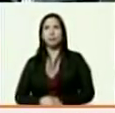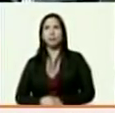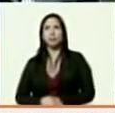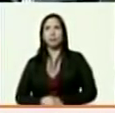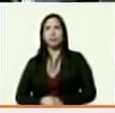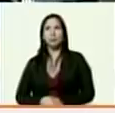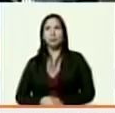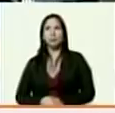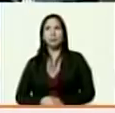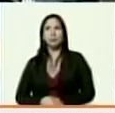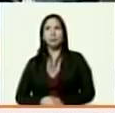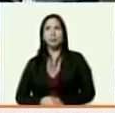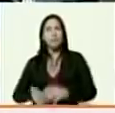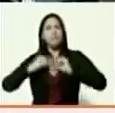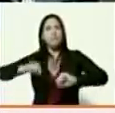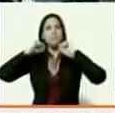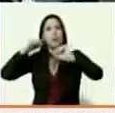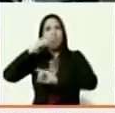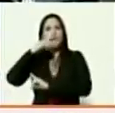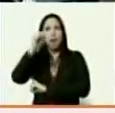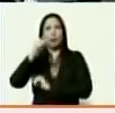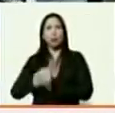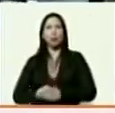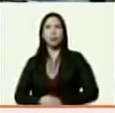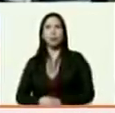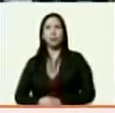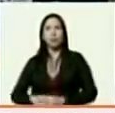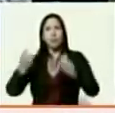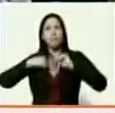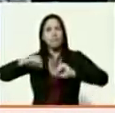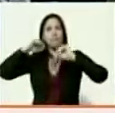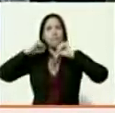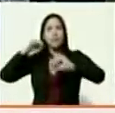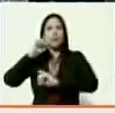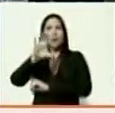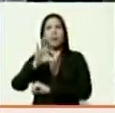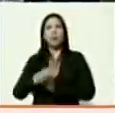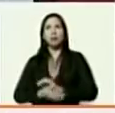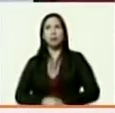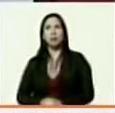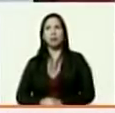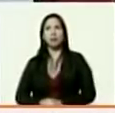¡Viva! Dale, pues. ¡Viva Nicolás Maduro! ¡Que viva! ¡Que viva la patria! ¡Que viva! ¡Que viva!